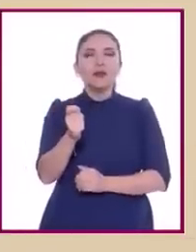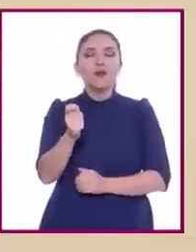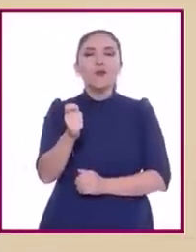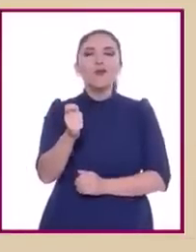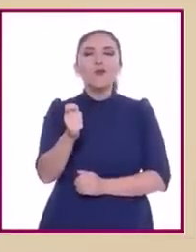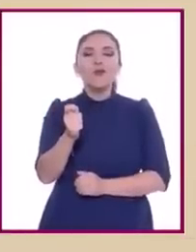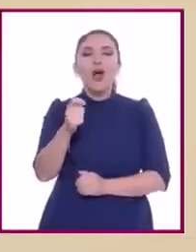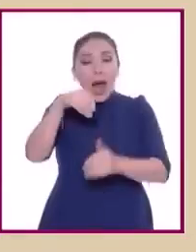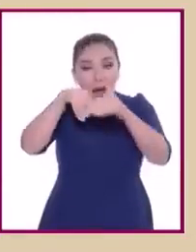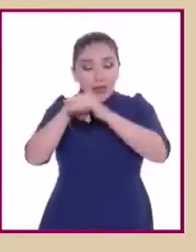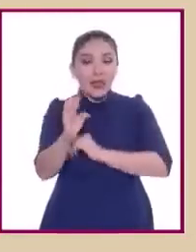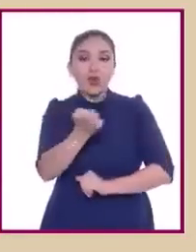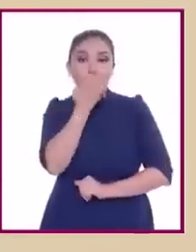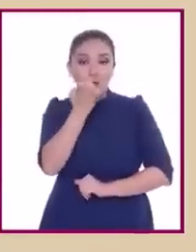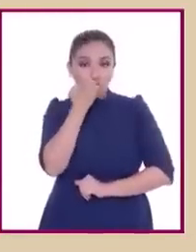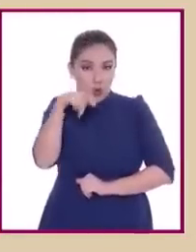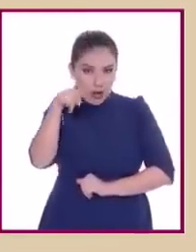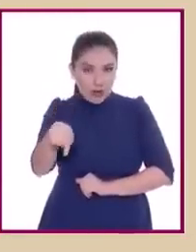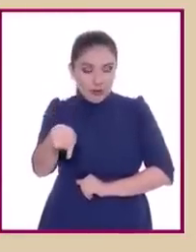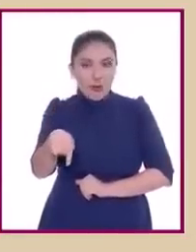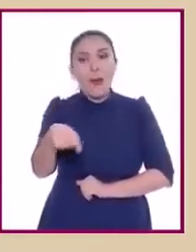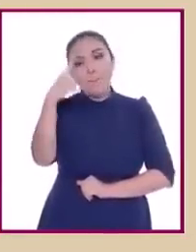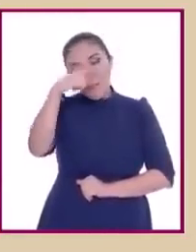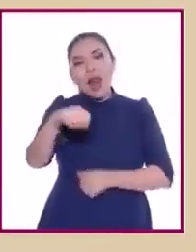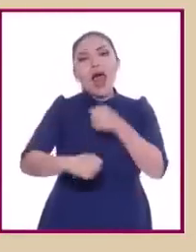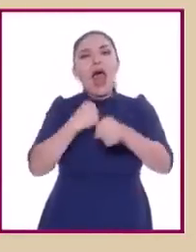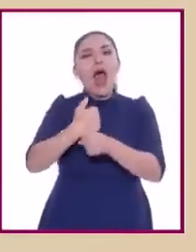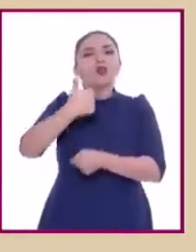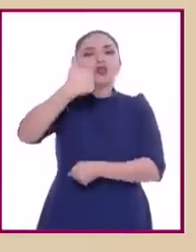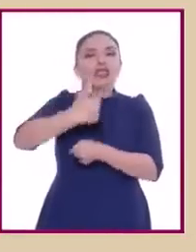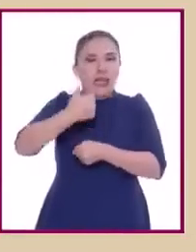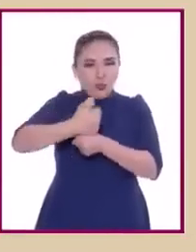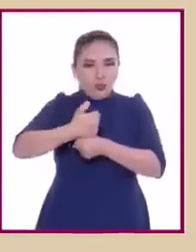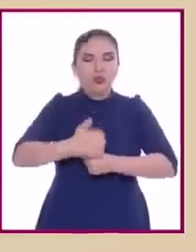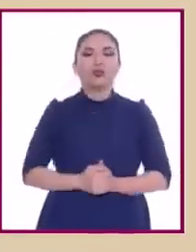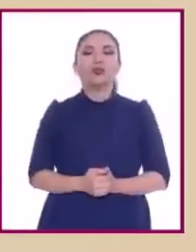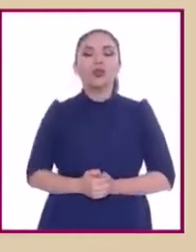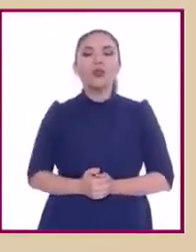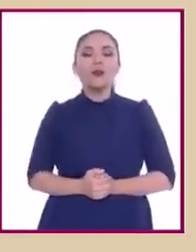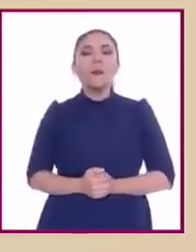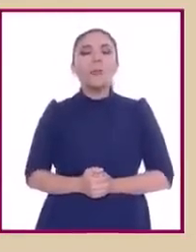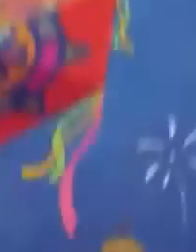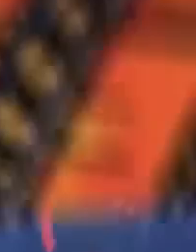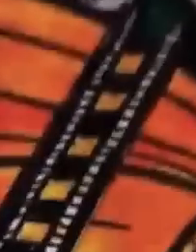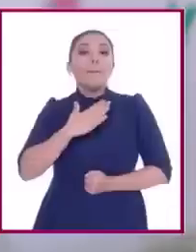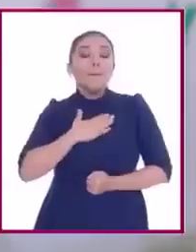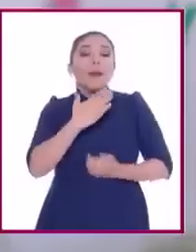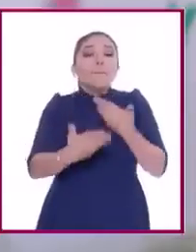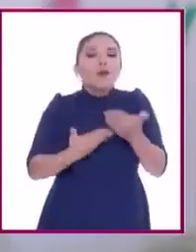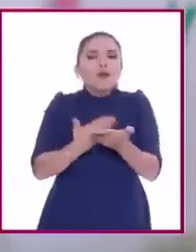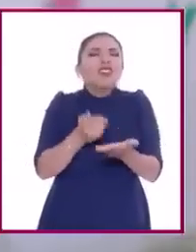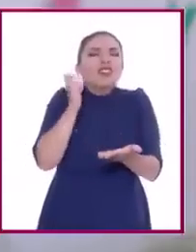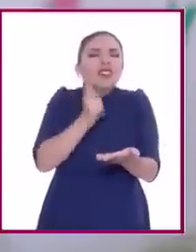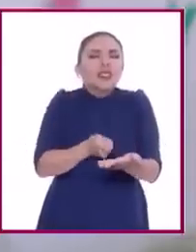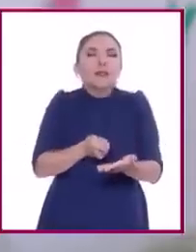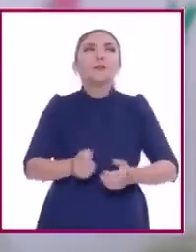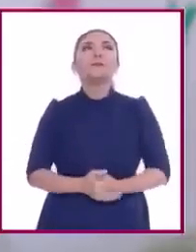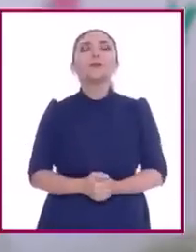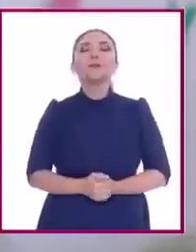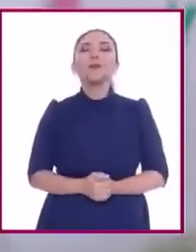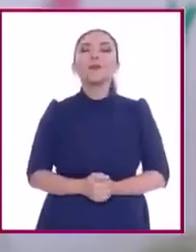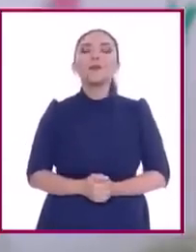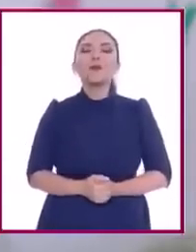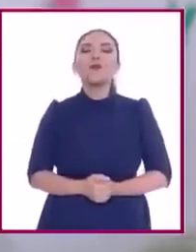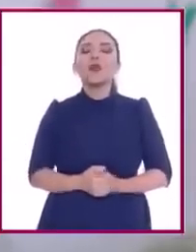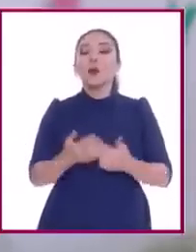en el escenario escolar para sexto grado y mi propuesta consiste